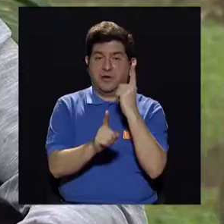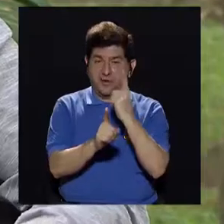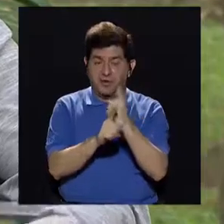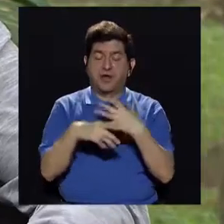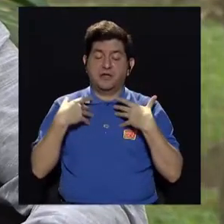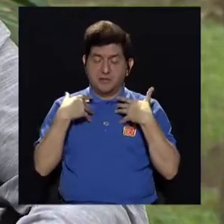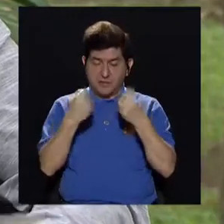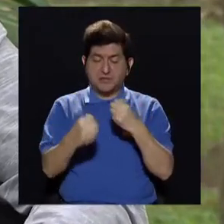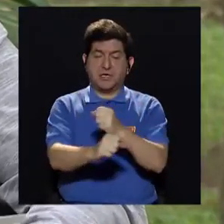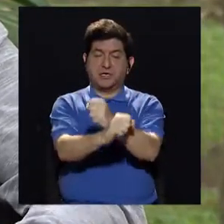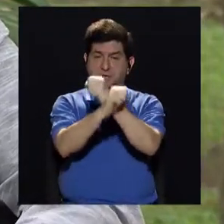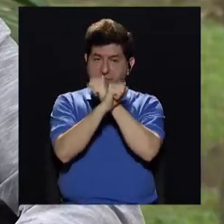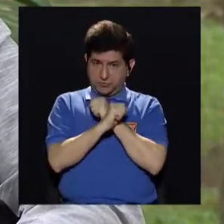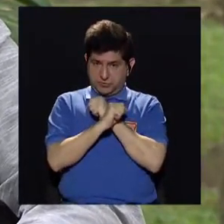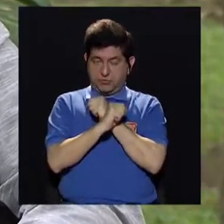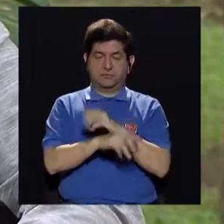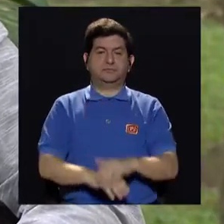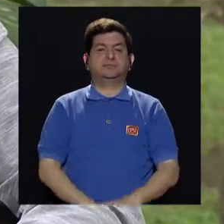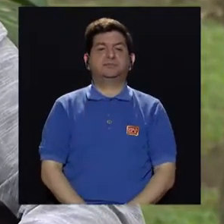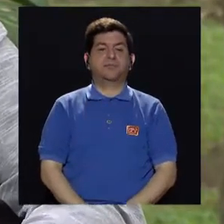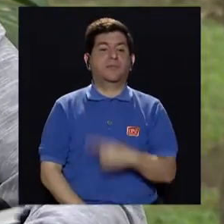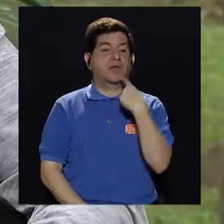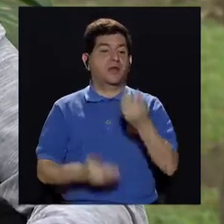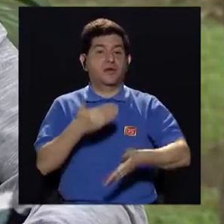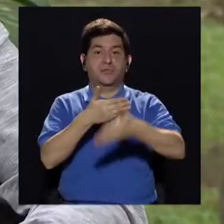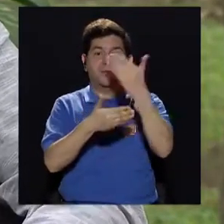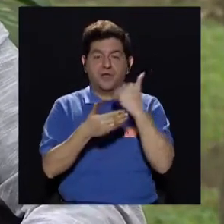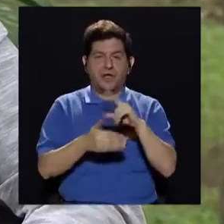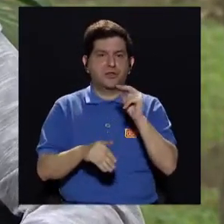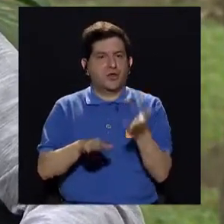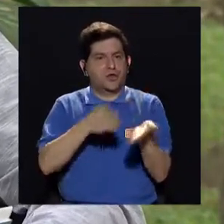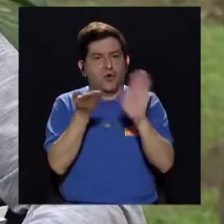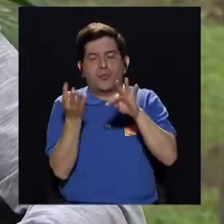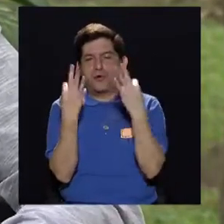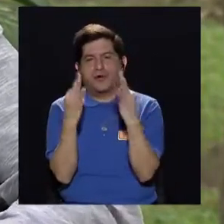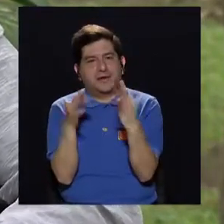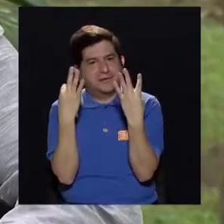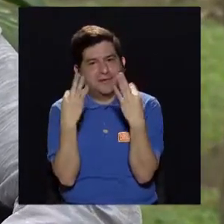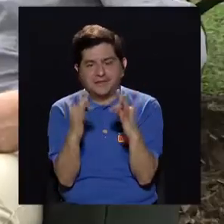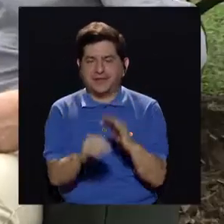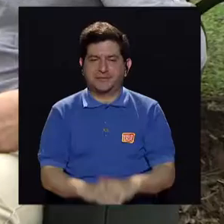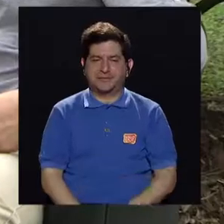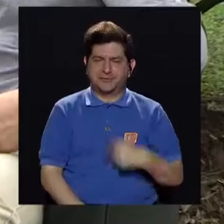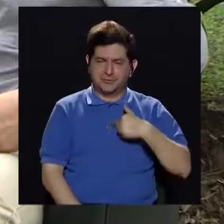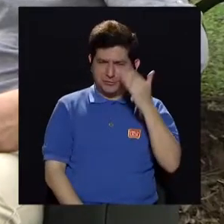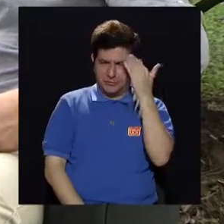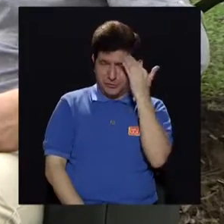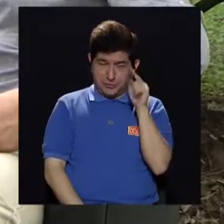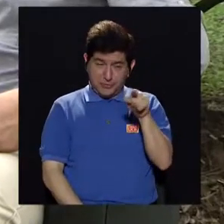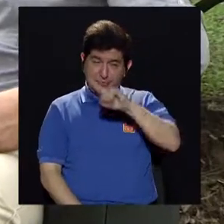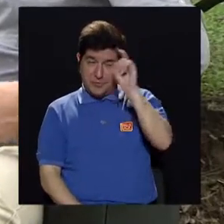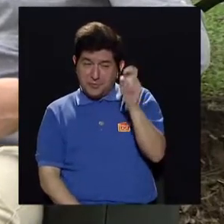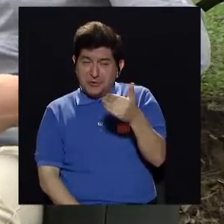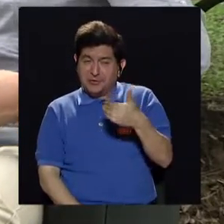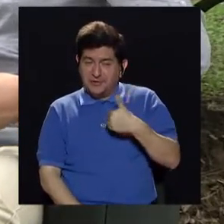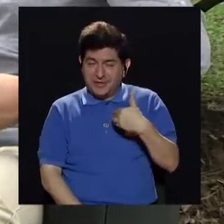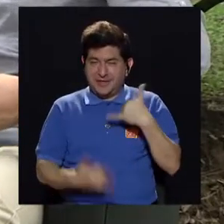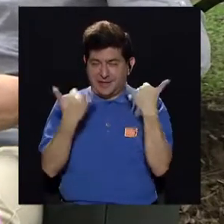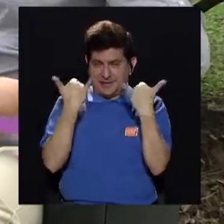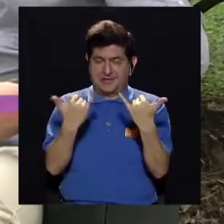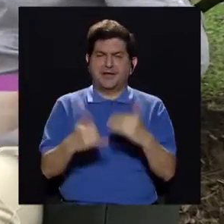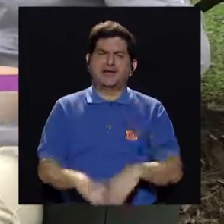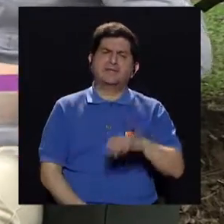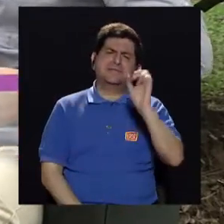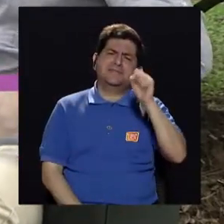efectiva, sana, segura, ¿verdad? Y como le dije al principio del programa, y no morir en el intento. Yo sé que Saúl, usted tiene ahí esa pregunta de una